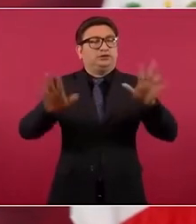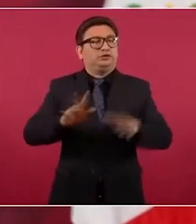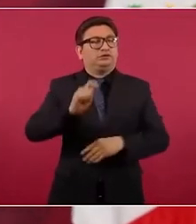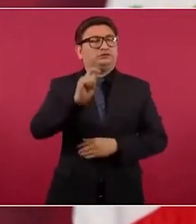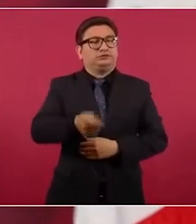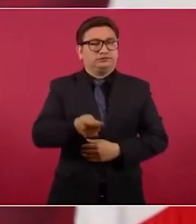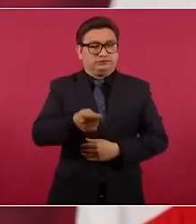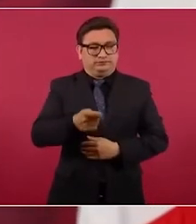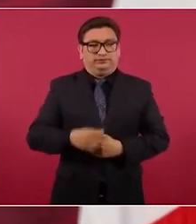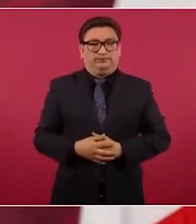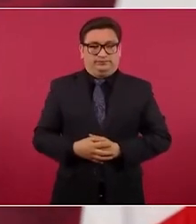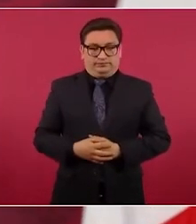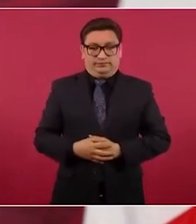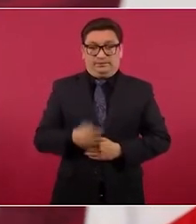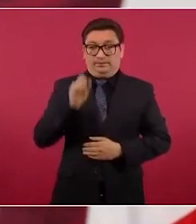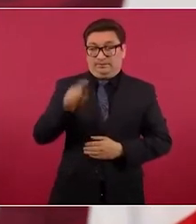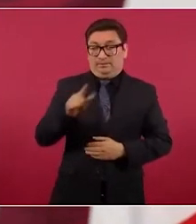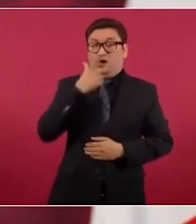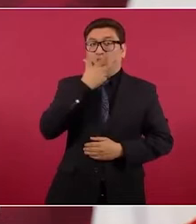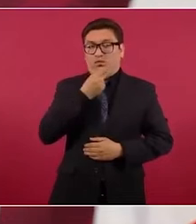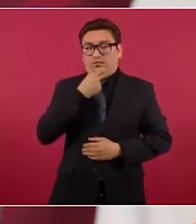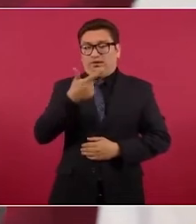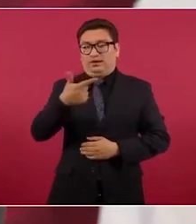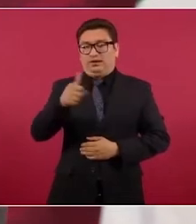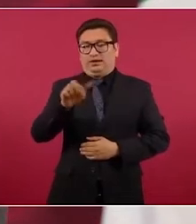es lo de García Luna.